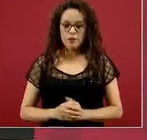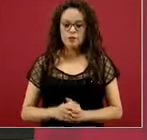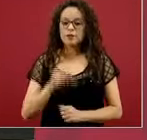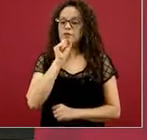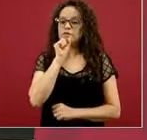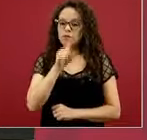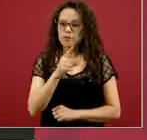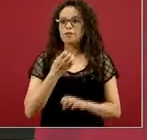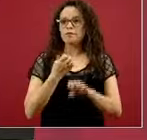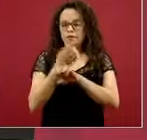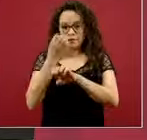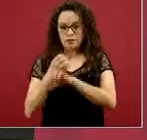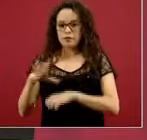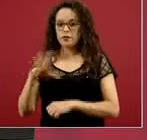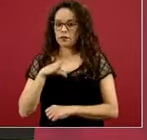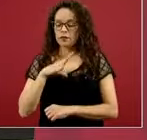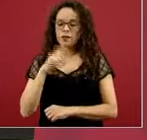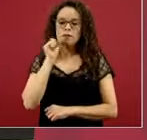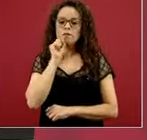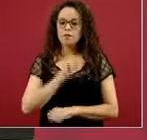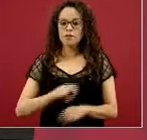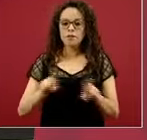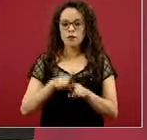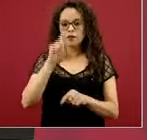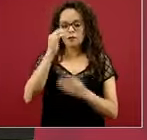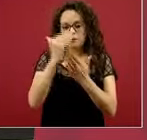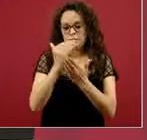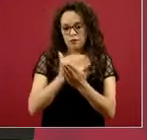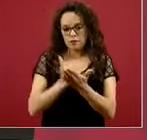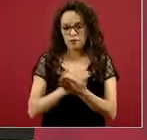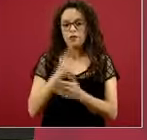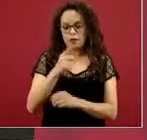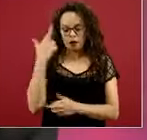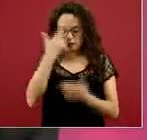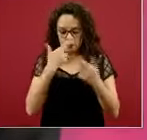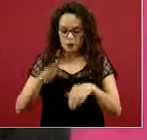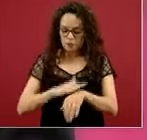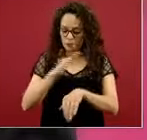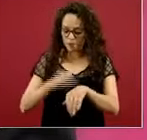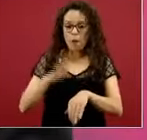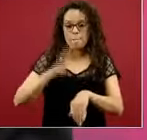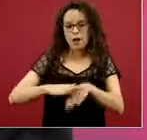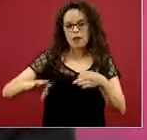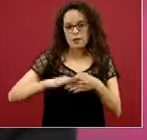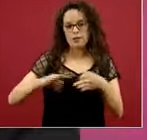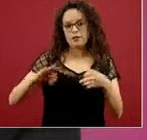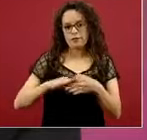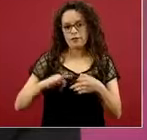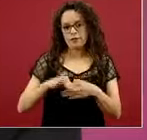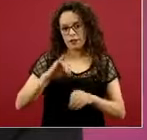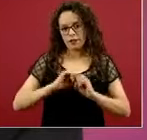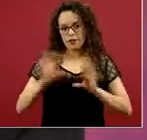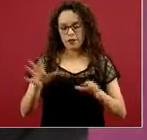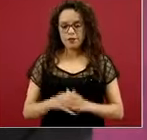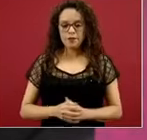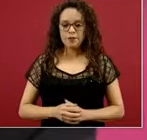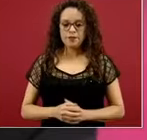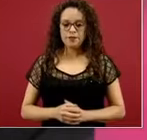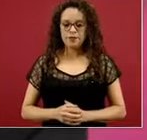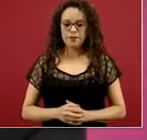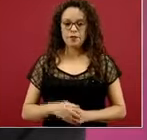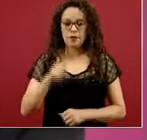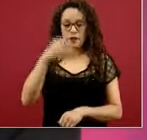los mismos parámetros y los están evaluando con una frecuencia aún mayor. Recordemos que el semáforo